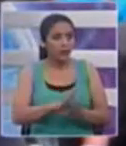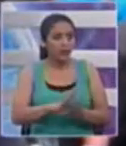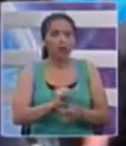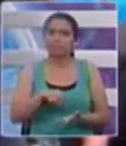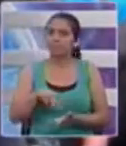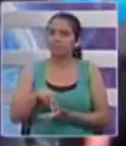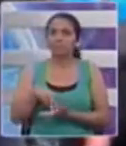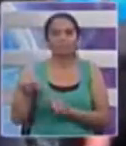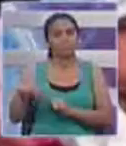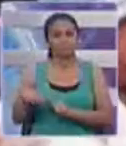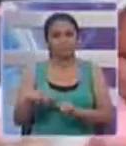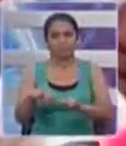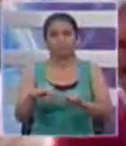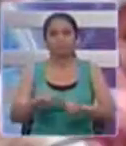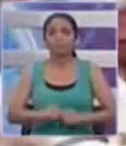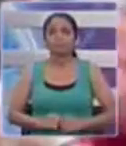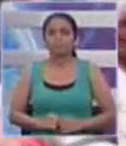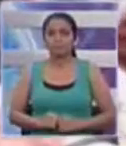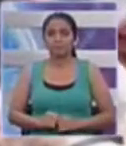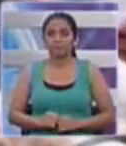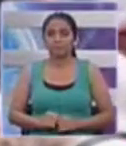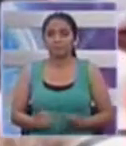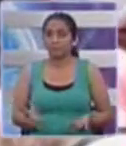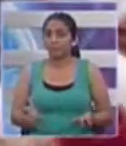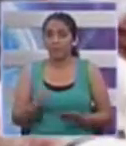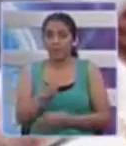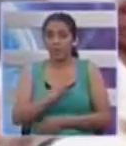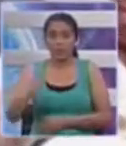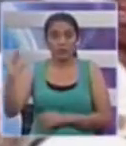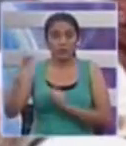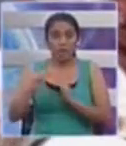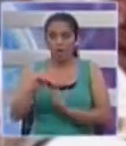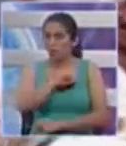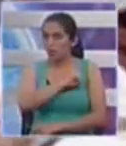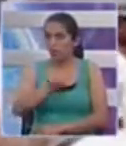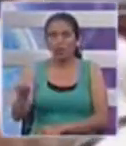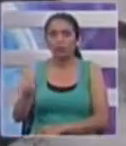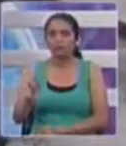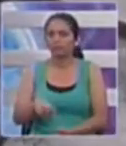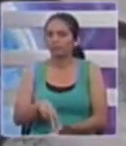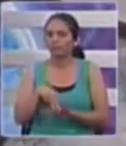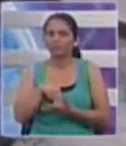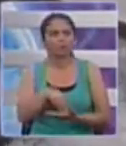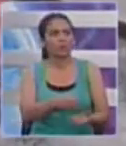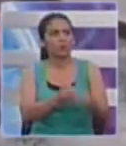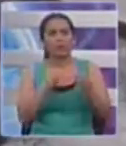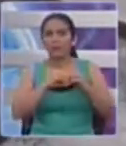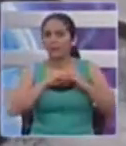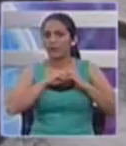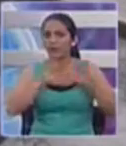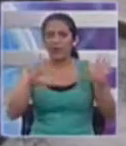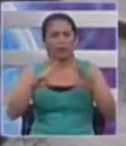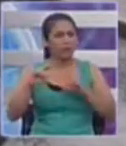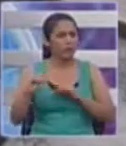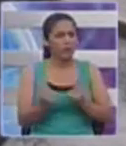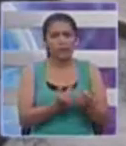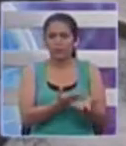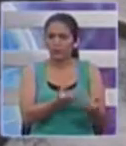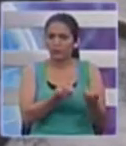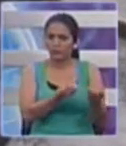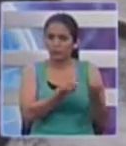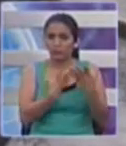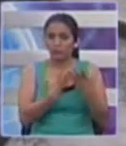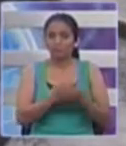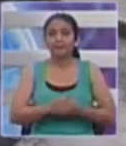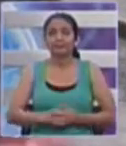a conocer los datos oficiales de la votación no se moverán de aquí han dicho reclaman transparencia y rapidez al consejo nacional